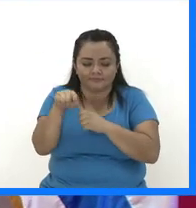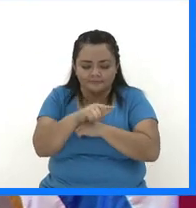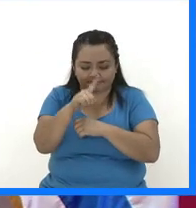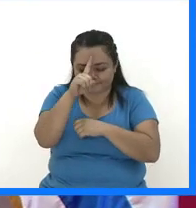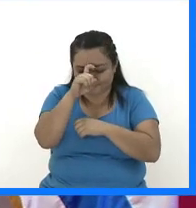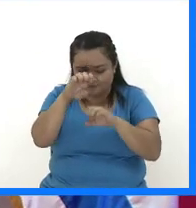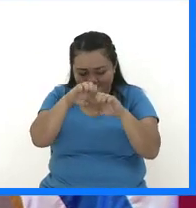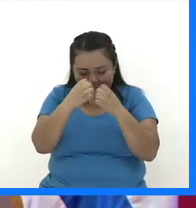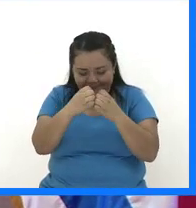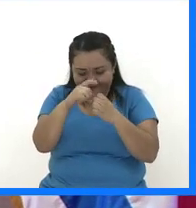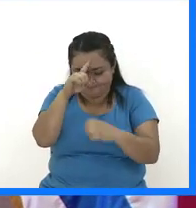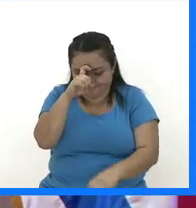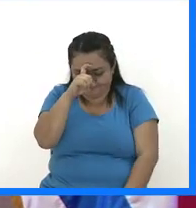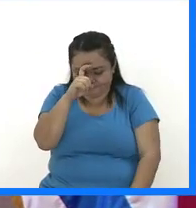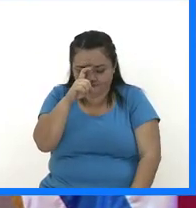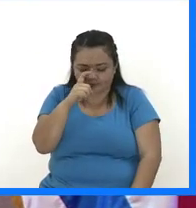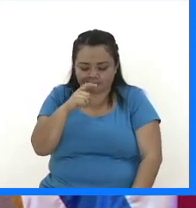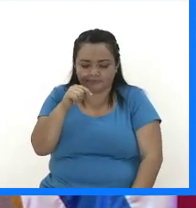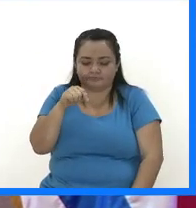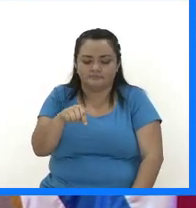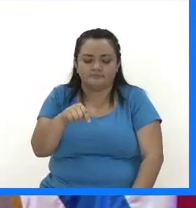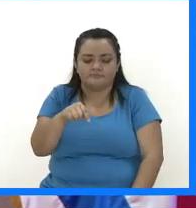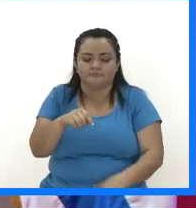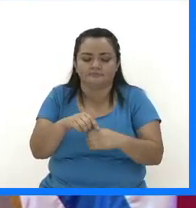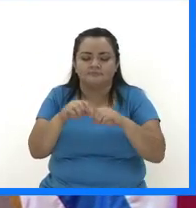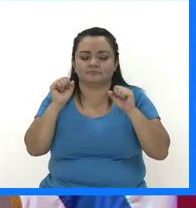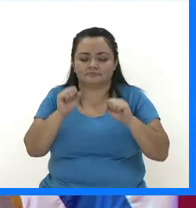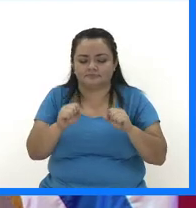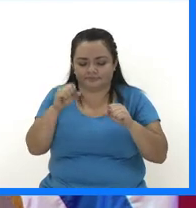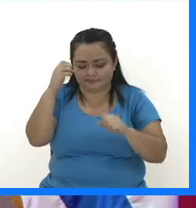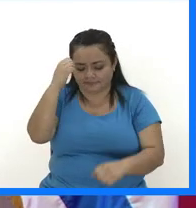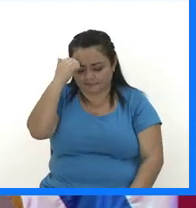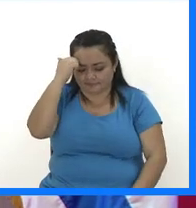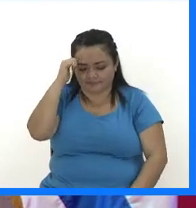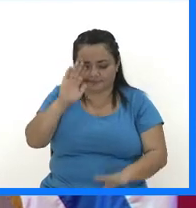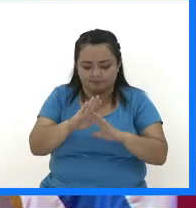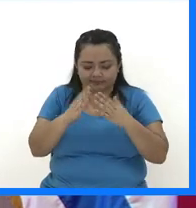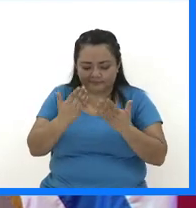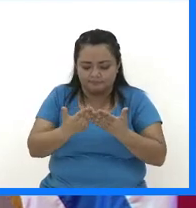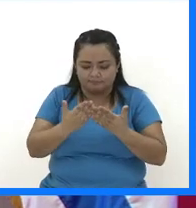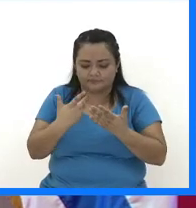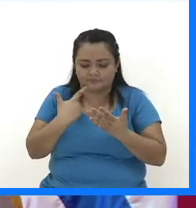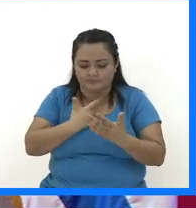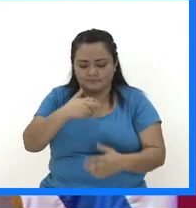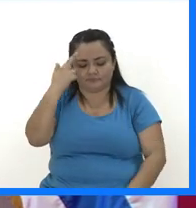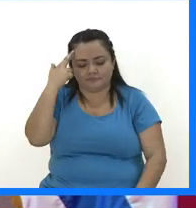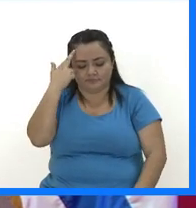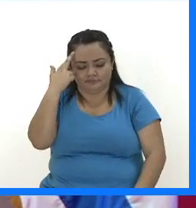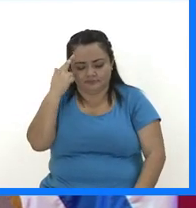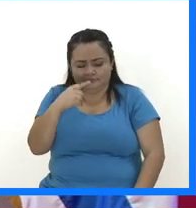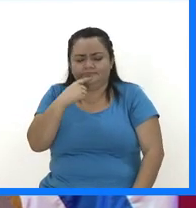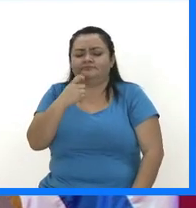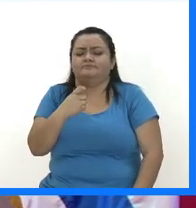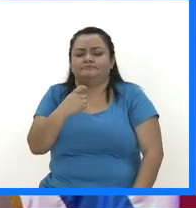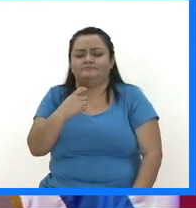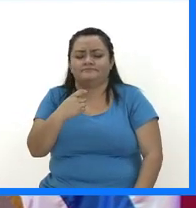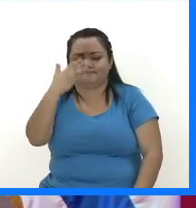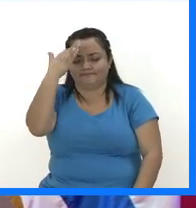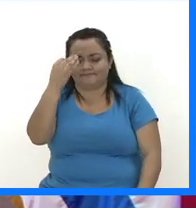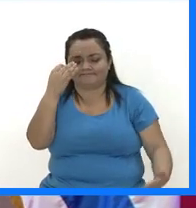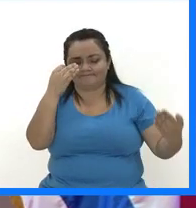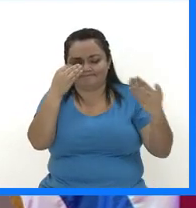colaboradores maravillosos compañeros de mil batallas para poder aprender de tu palabra y analizar quién nos mató la fe